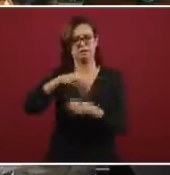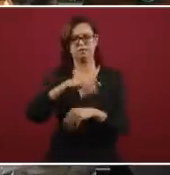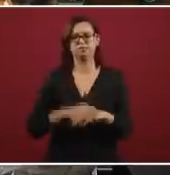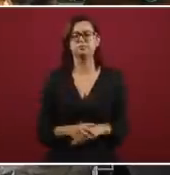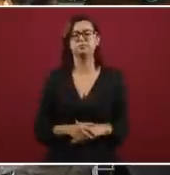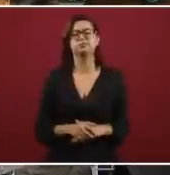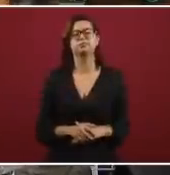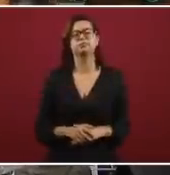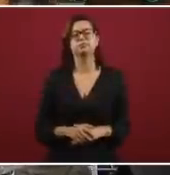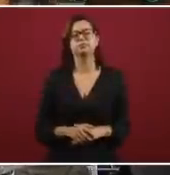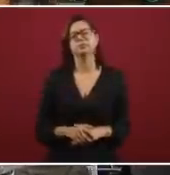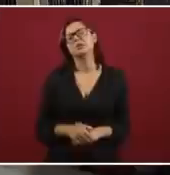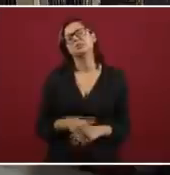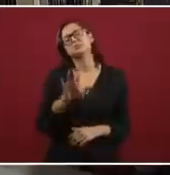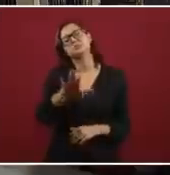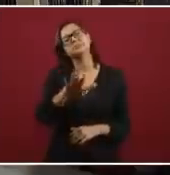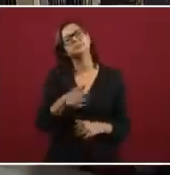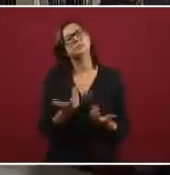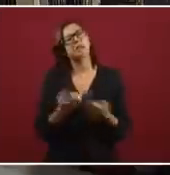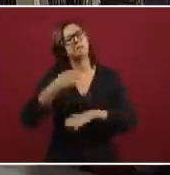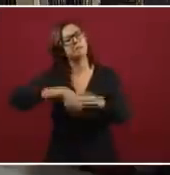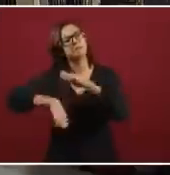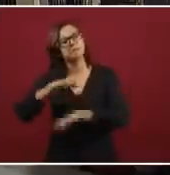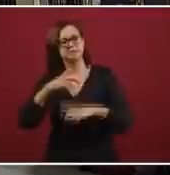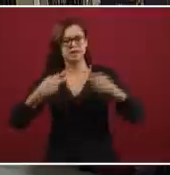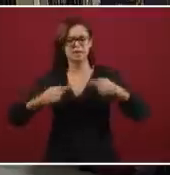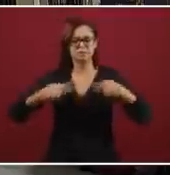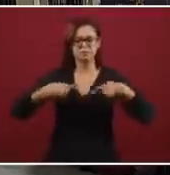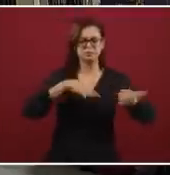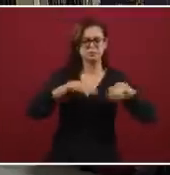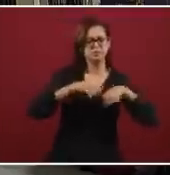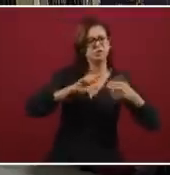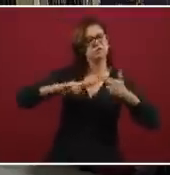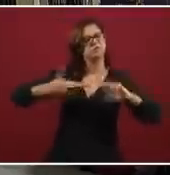empresa-trabajadores? La relación es buena